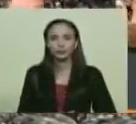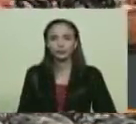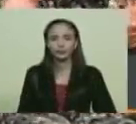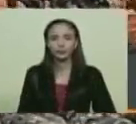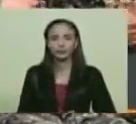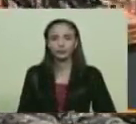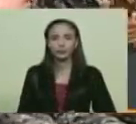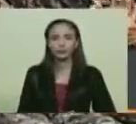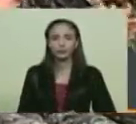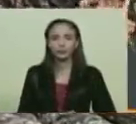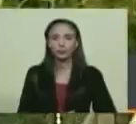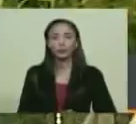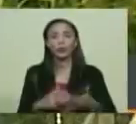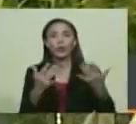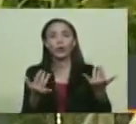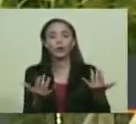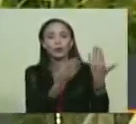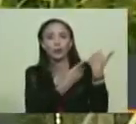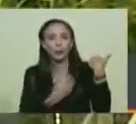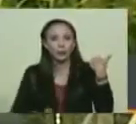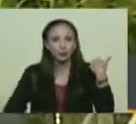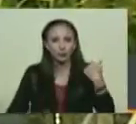El comandante en jefe, estos